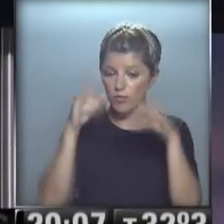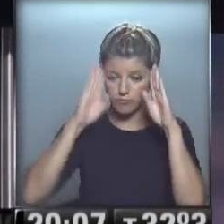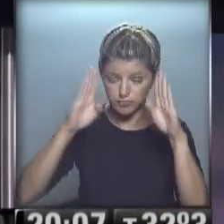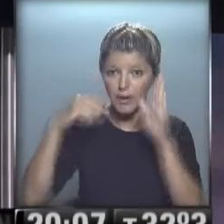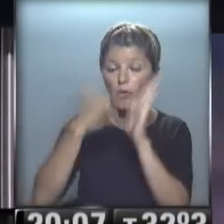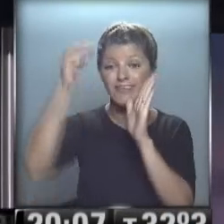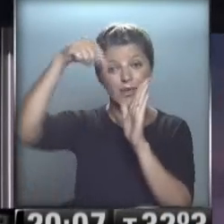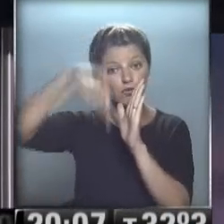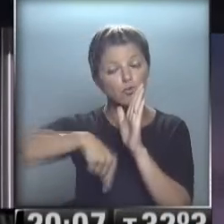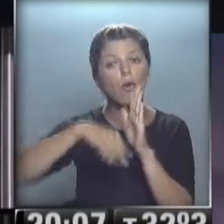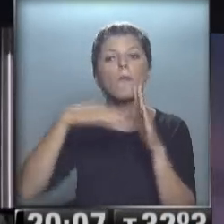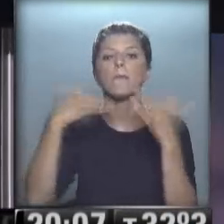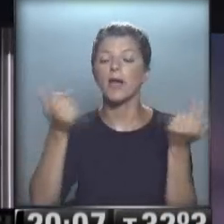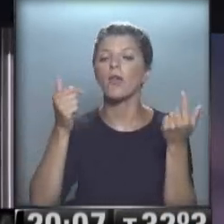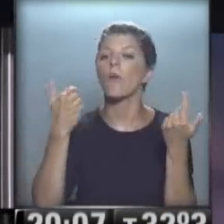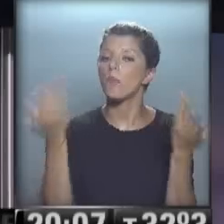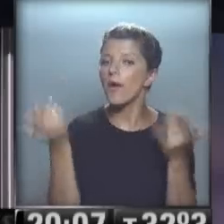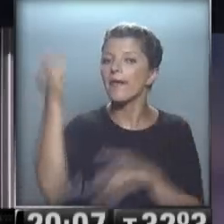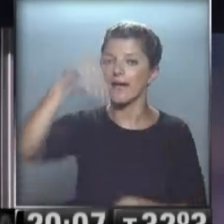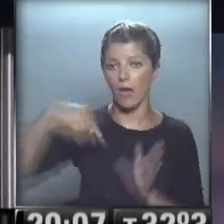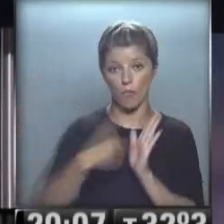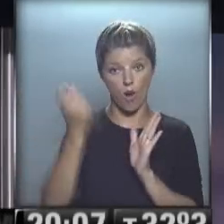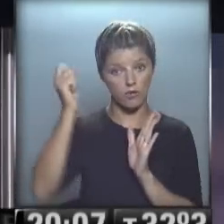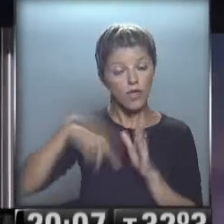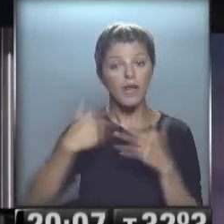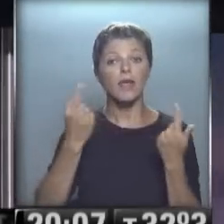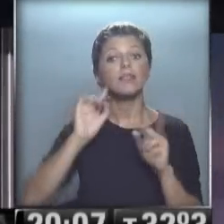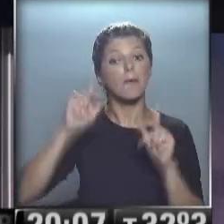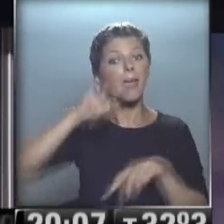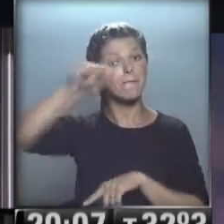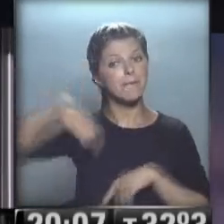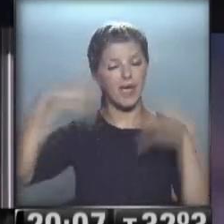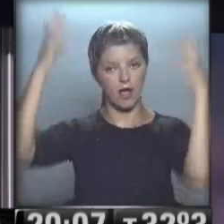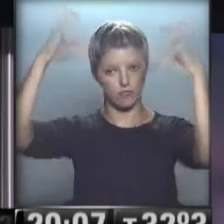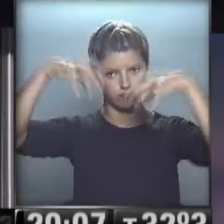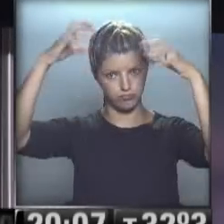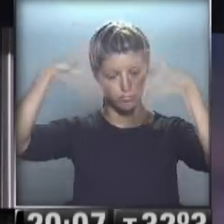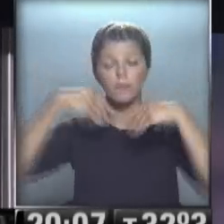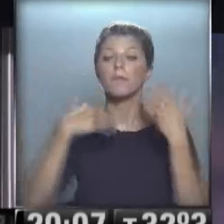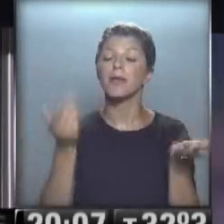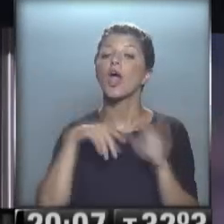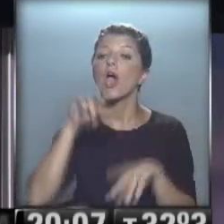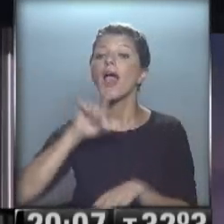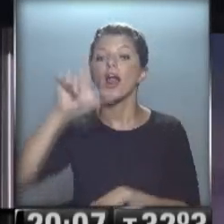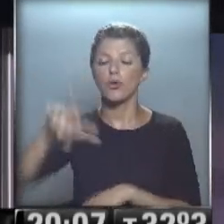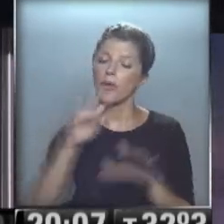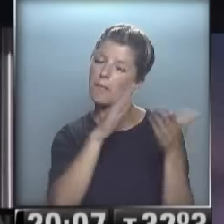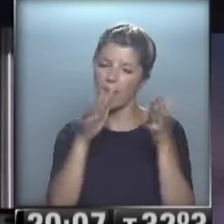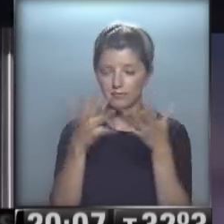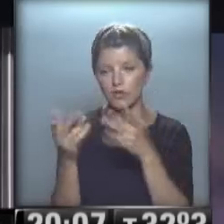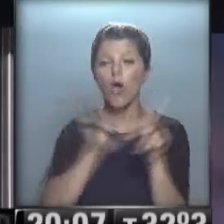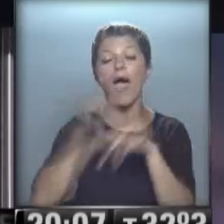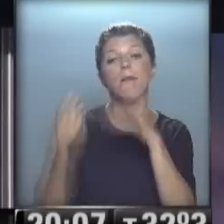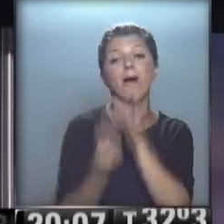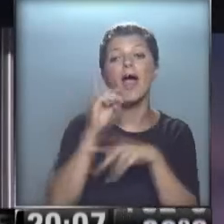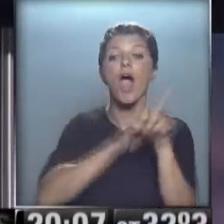del litoral, no podemos descartar aquí en la ciudad de Buenos Aires que se generen algunas nubes de tormenta también. El lunes, similares condiciones, algunas tormentas en la